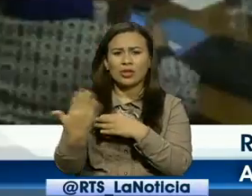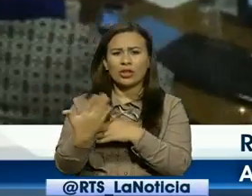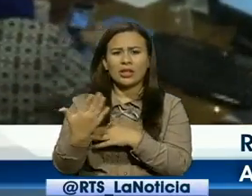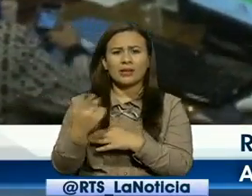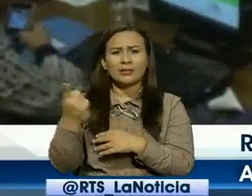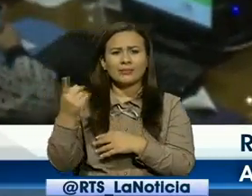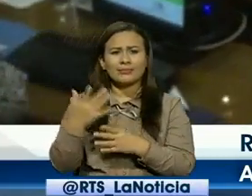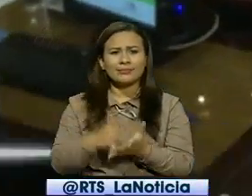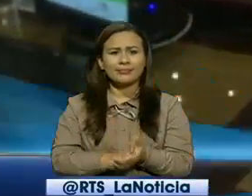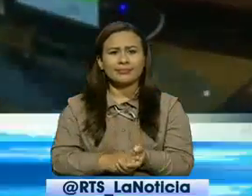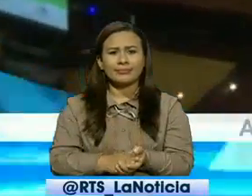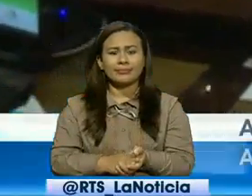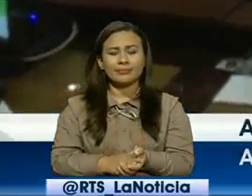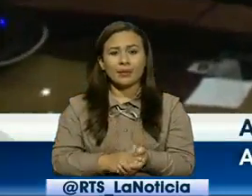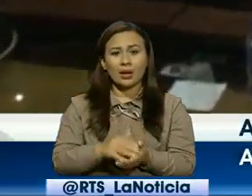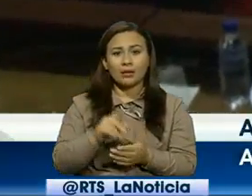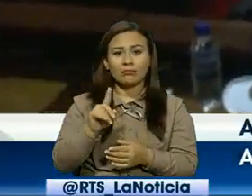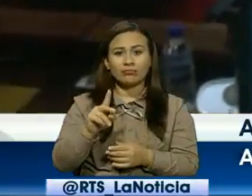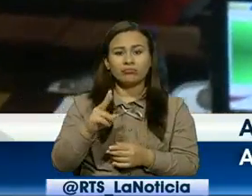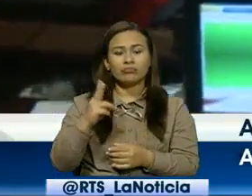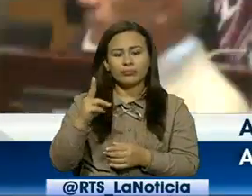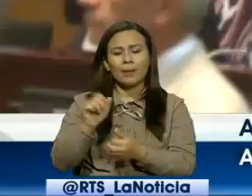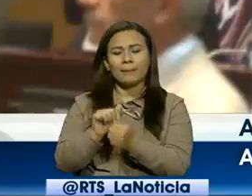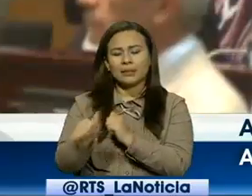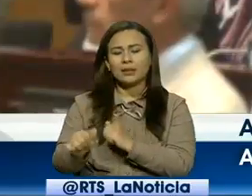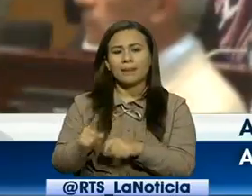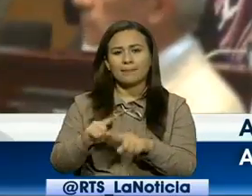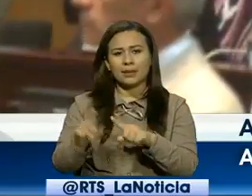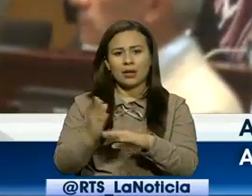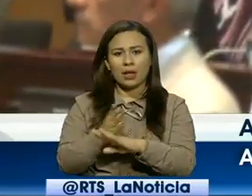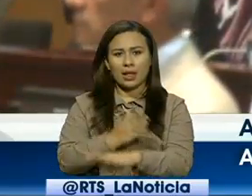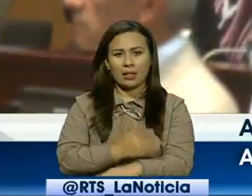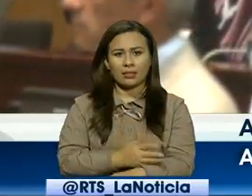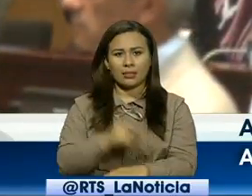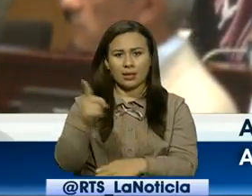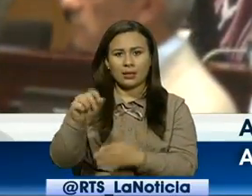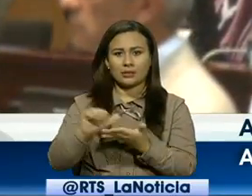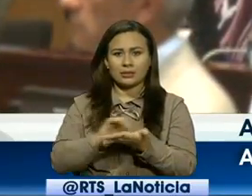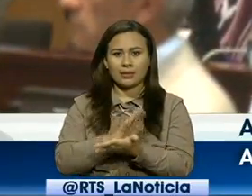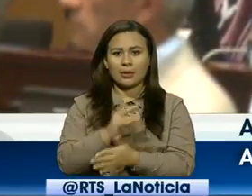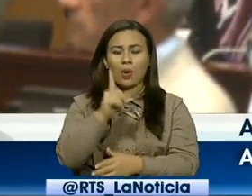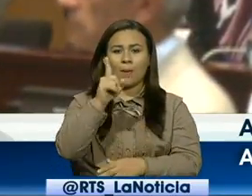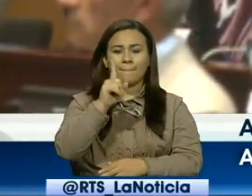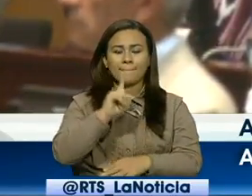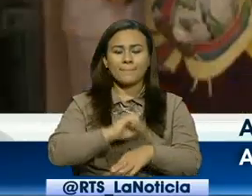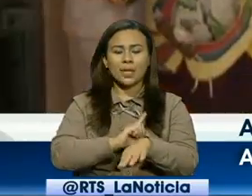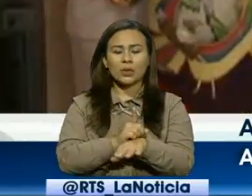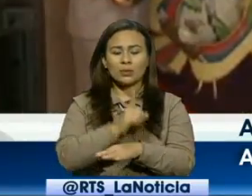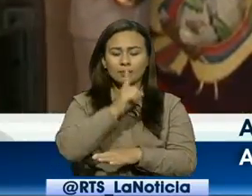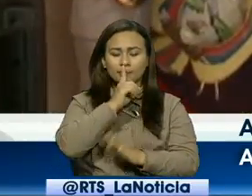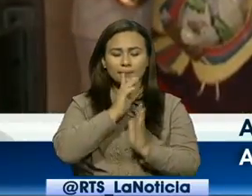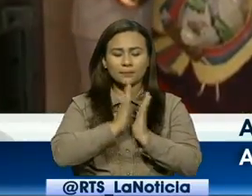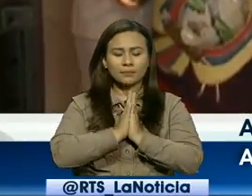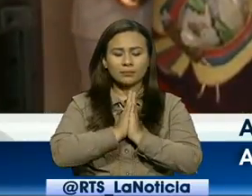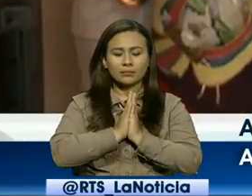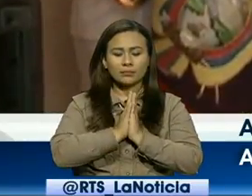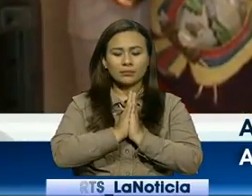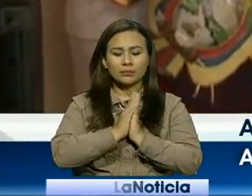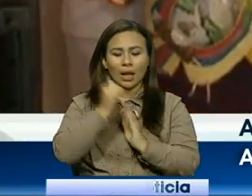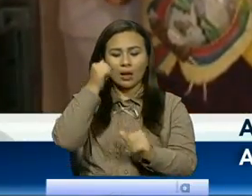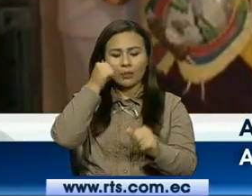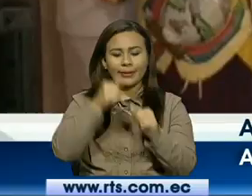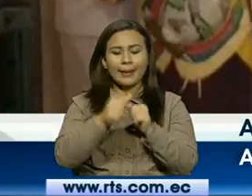norte. 2 de ellos pasaron, pero antes, en la asamblea, se dedicó un minuto de silencio en memoria de los